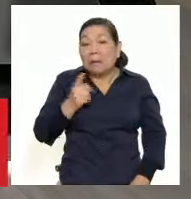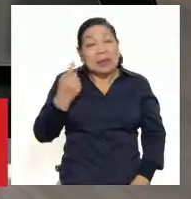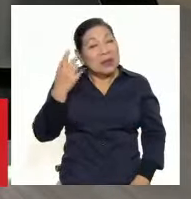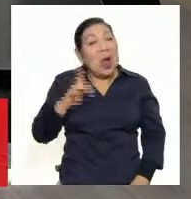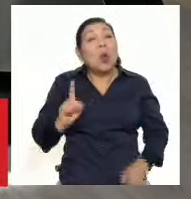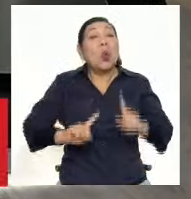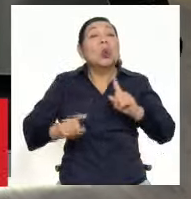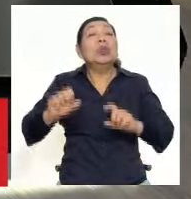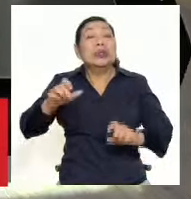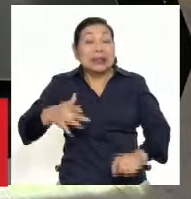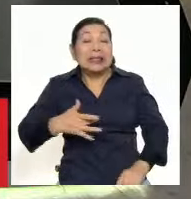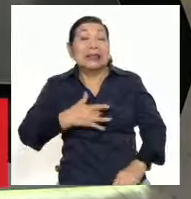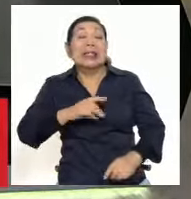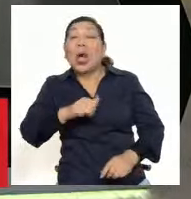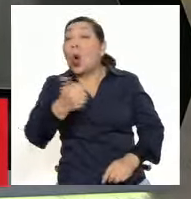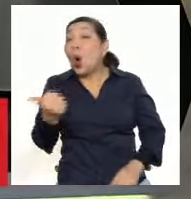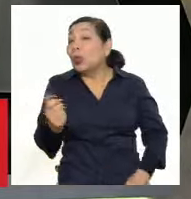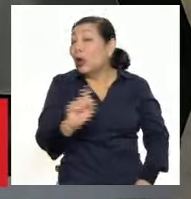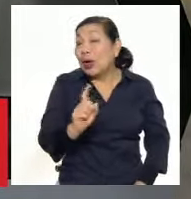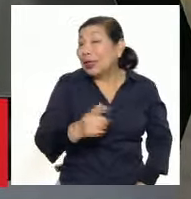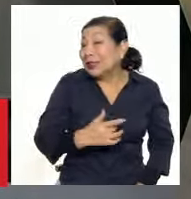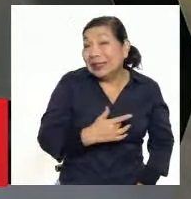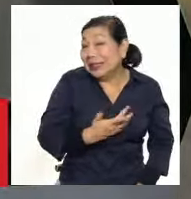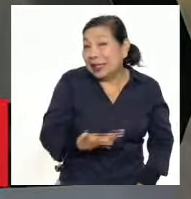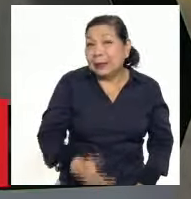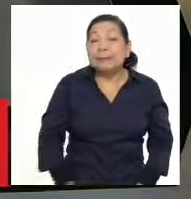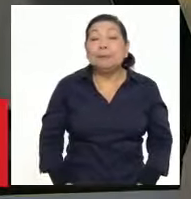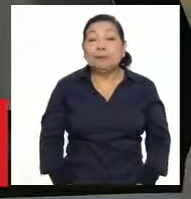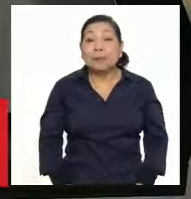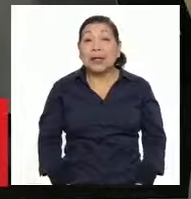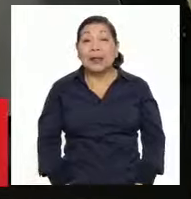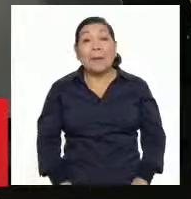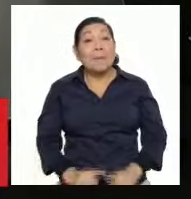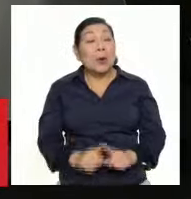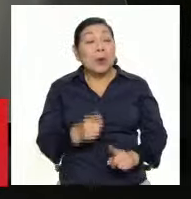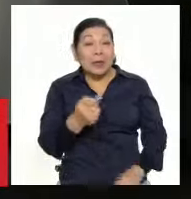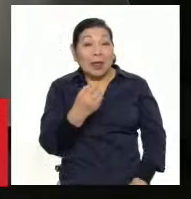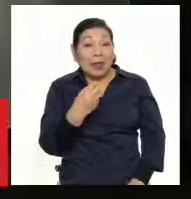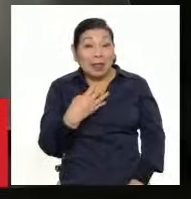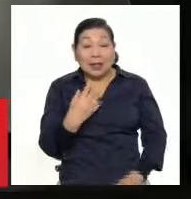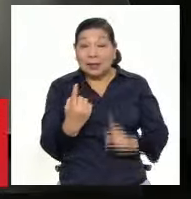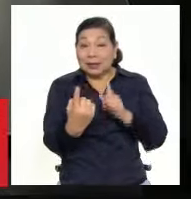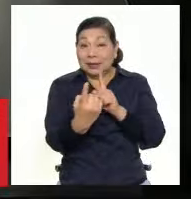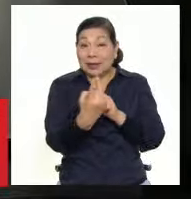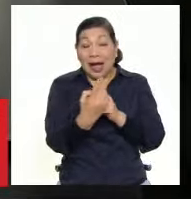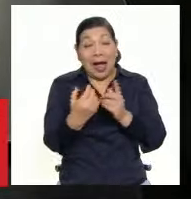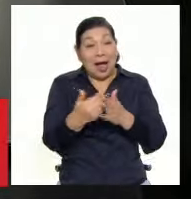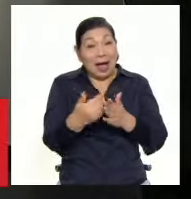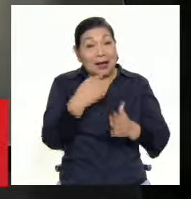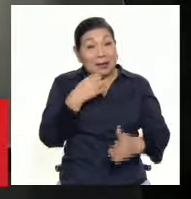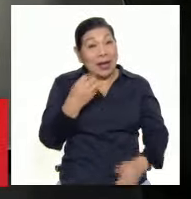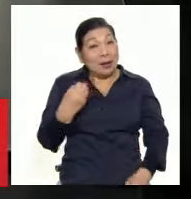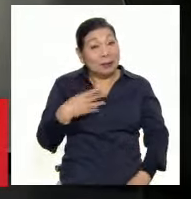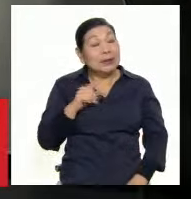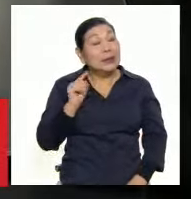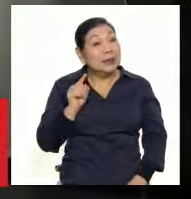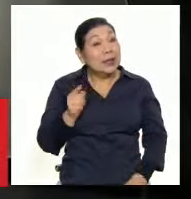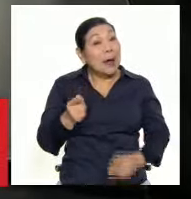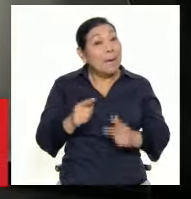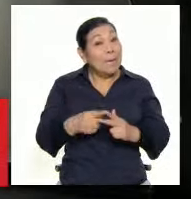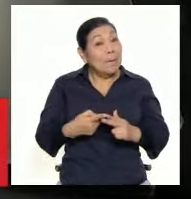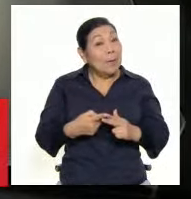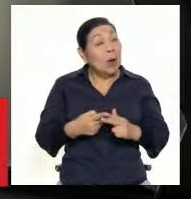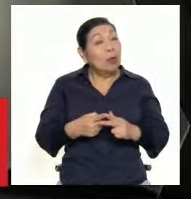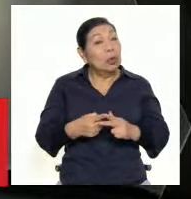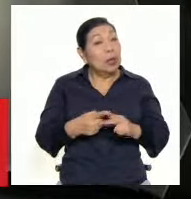personas. Así es. Ahora quería preguntarle también sobre el SASPE, ¿no? Porque usted en una entrevista anterior nos había comentado que a partir de